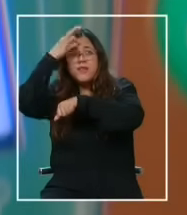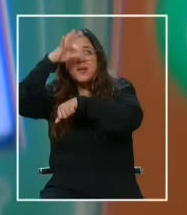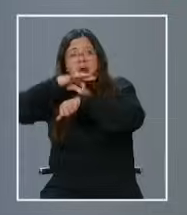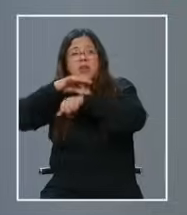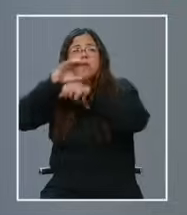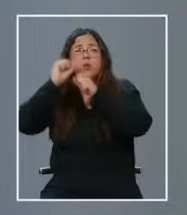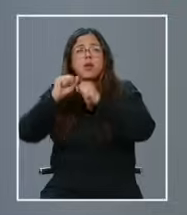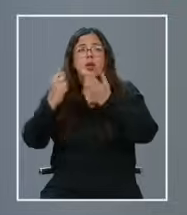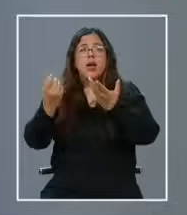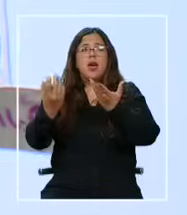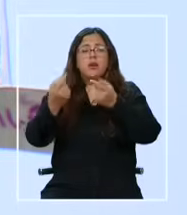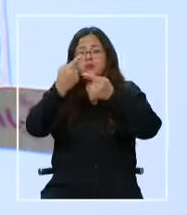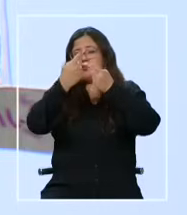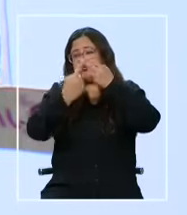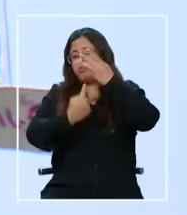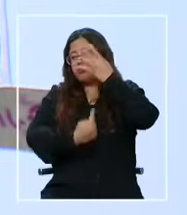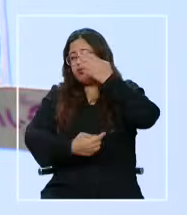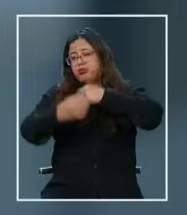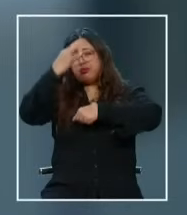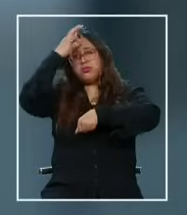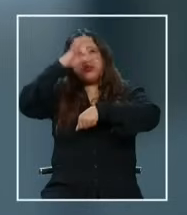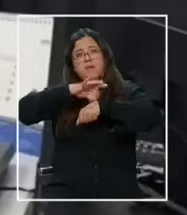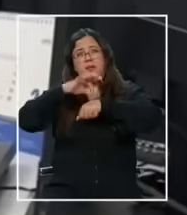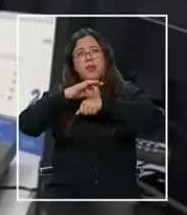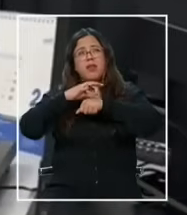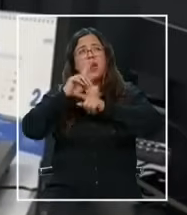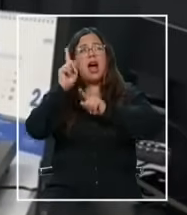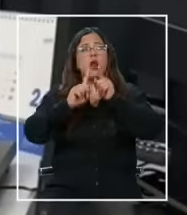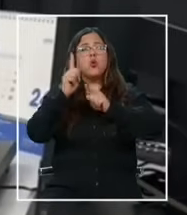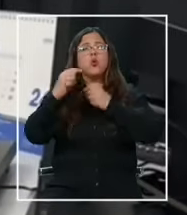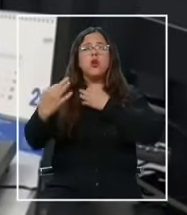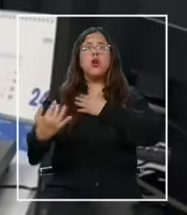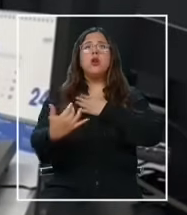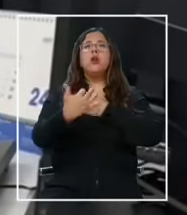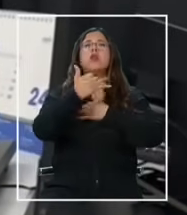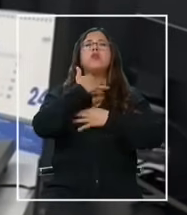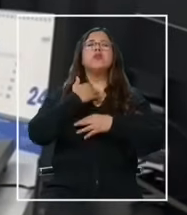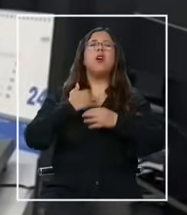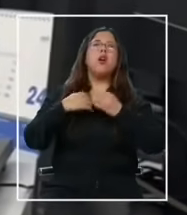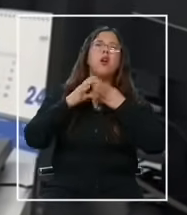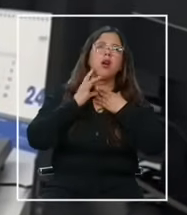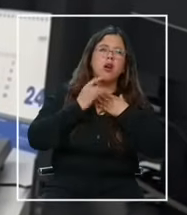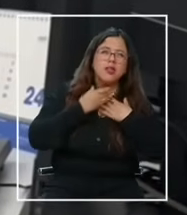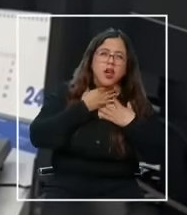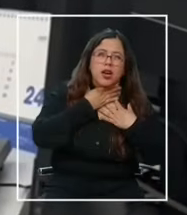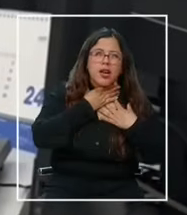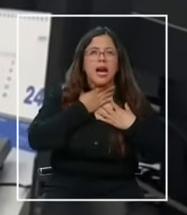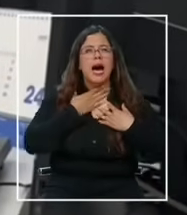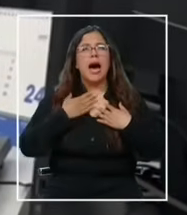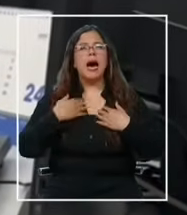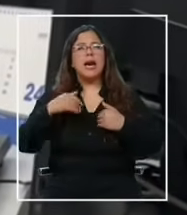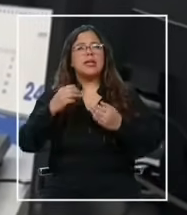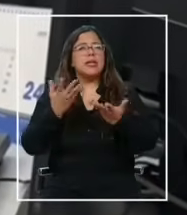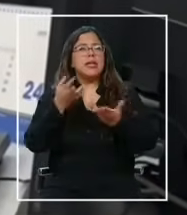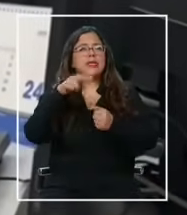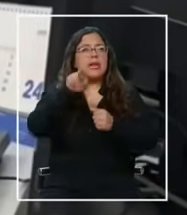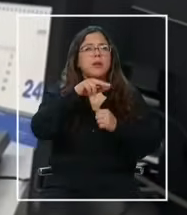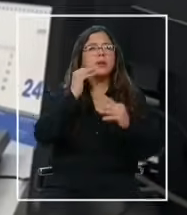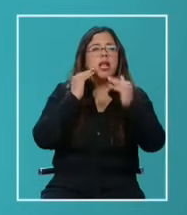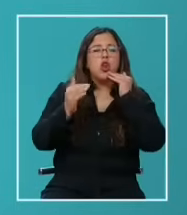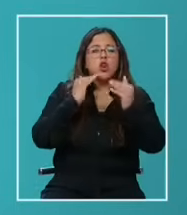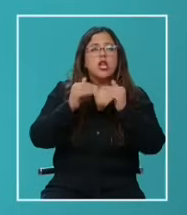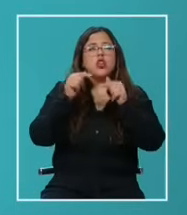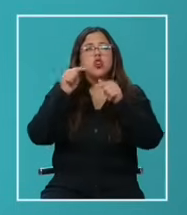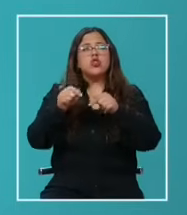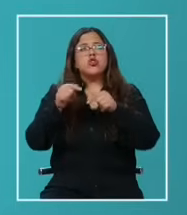un amplio espectro de enfermedades algunas personas la tienen en la garganta es bastante frecuente en los niños es una bacteria que conocemos hace muchísimos